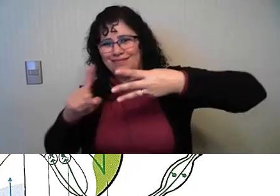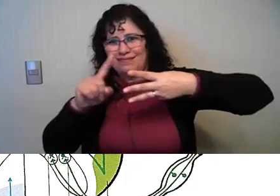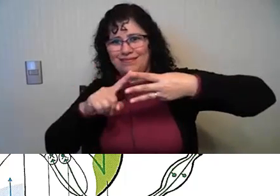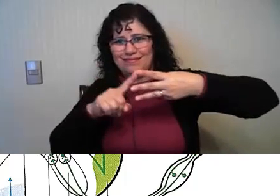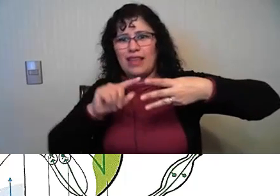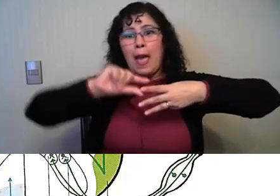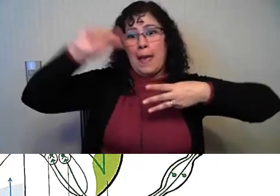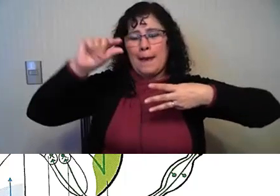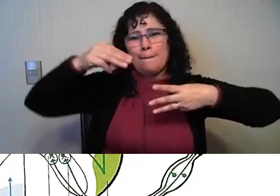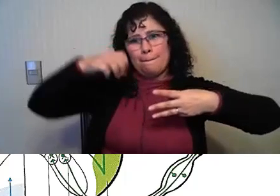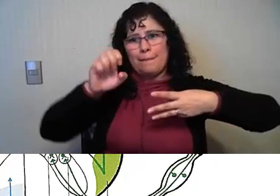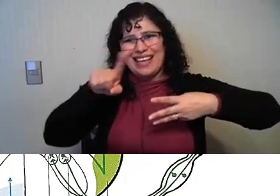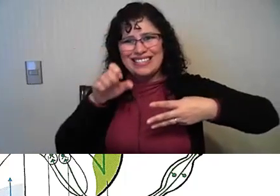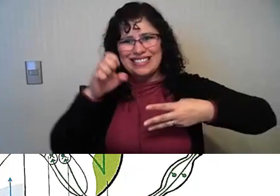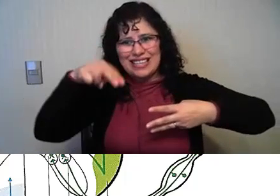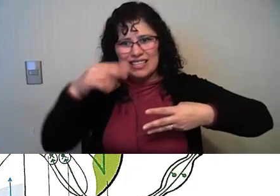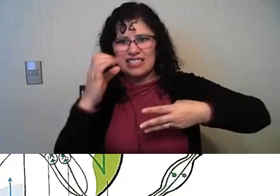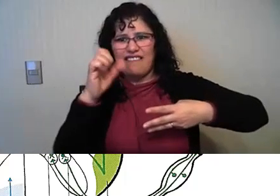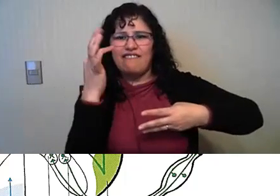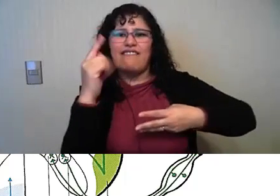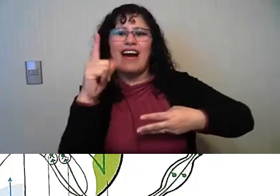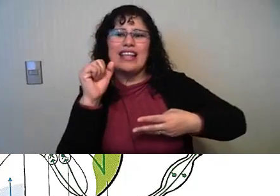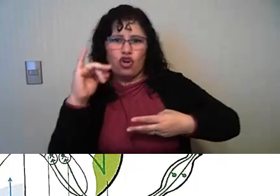principalmente tacto fino,